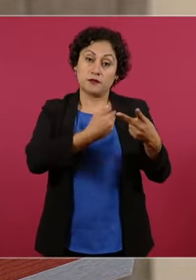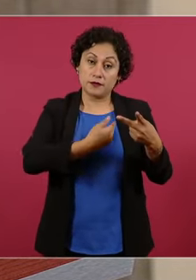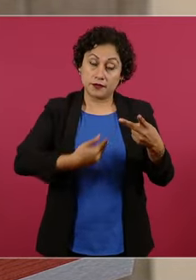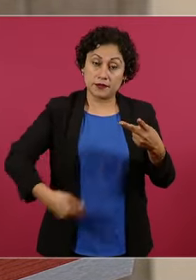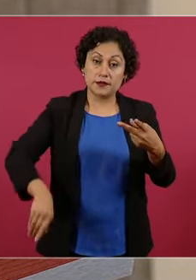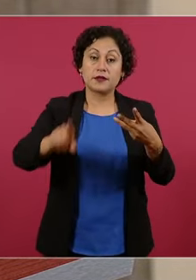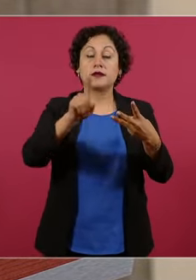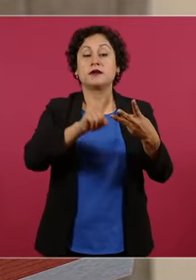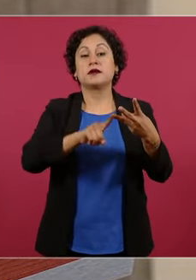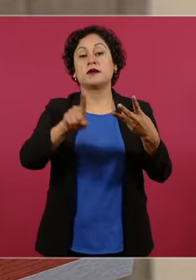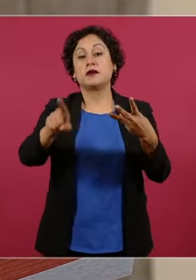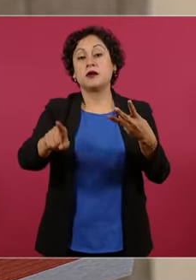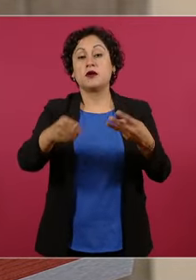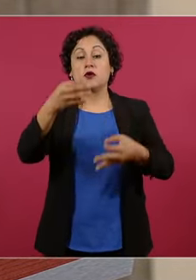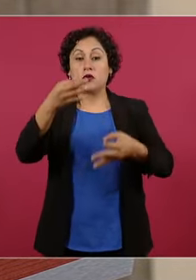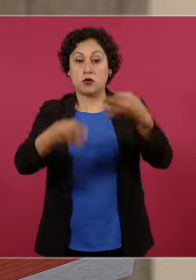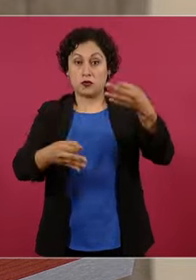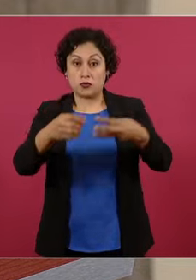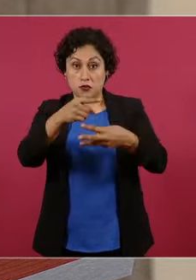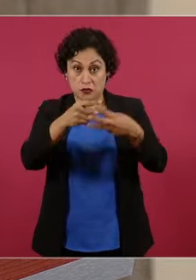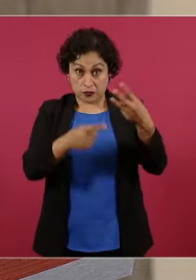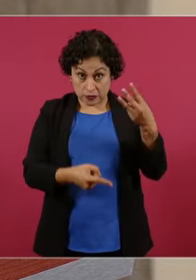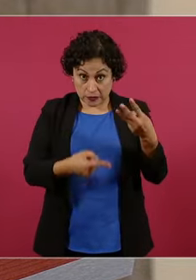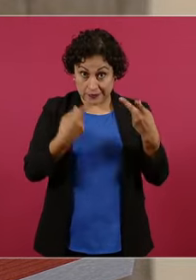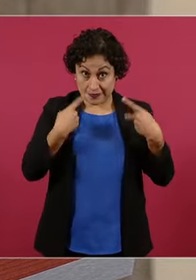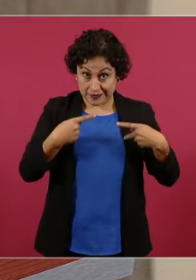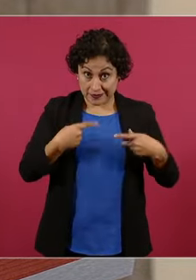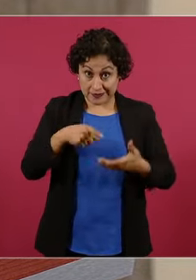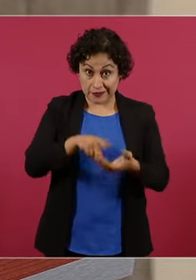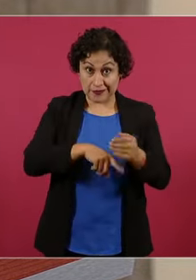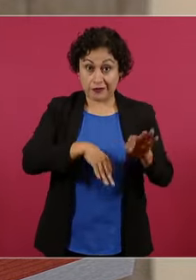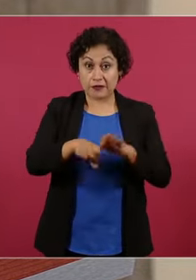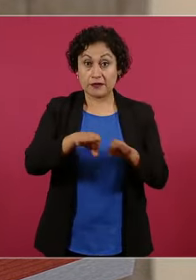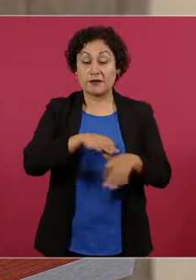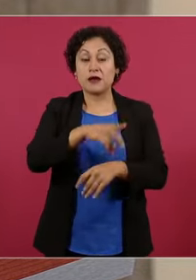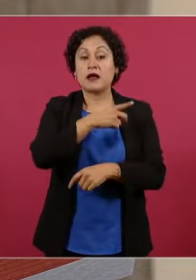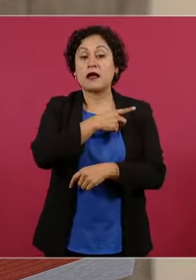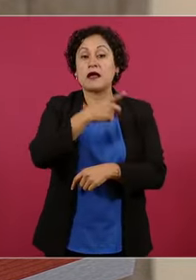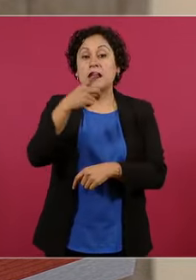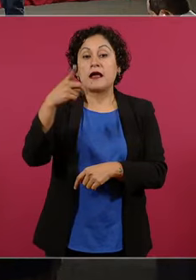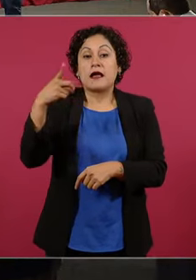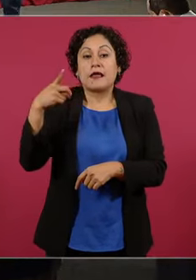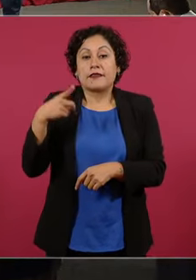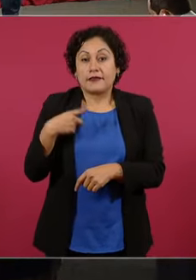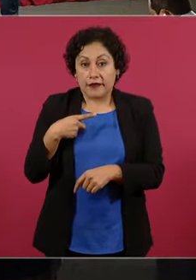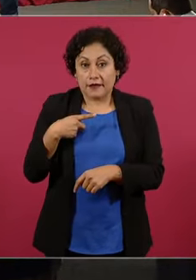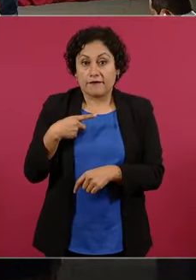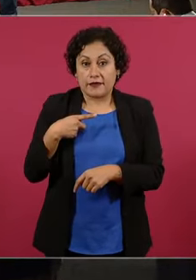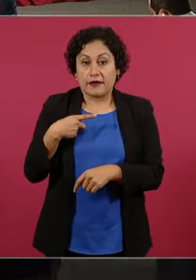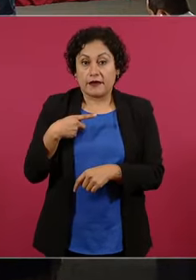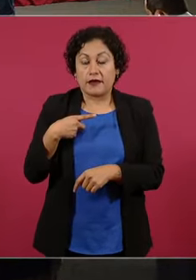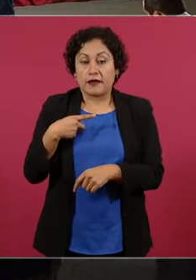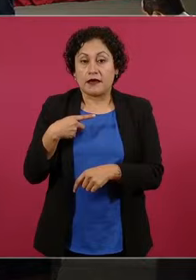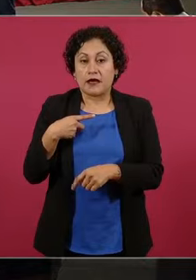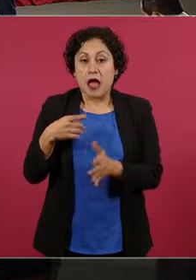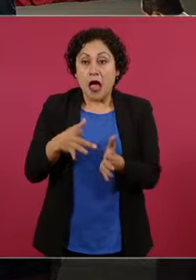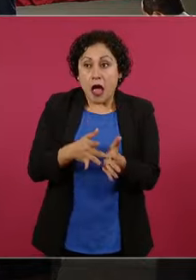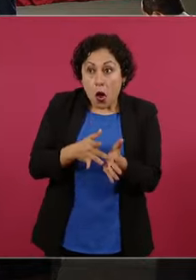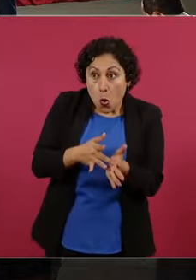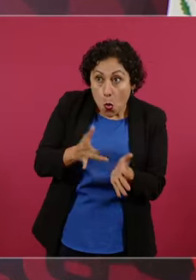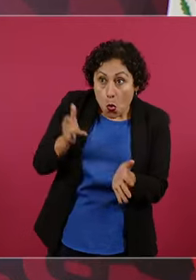recursos públicos, esto es, humanos, materiales y económicos. Eso está